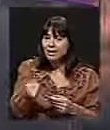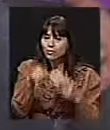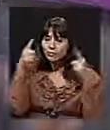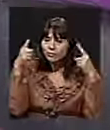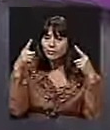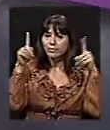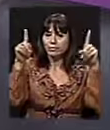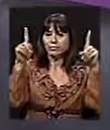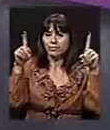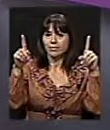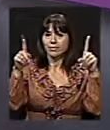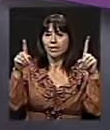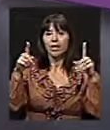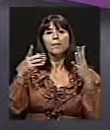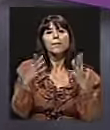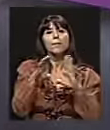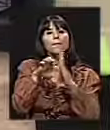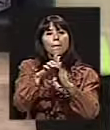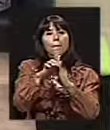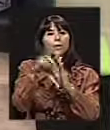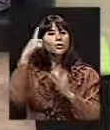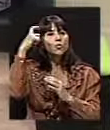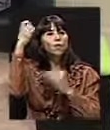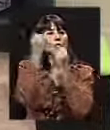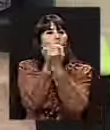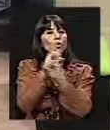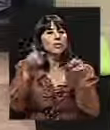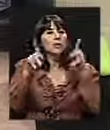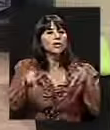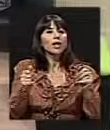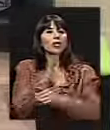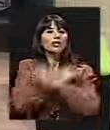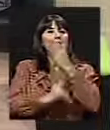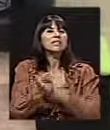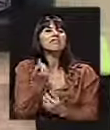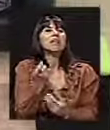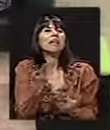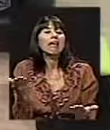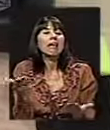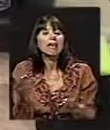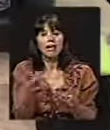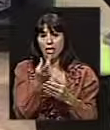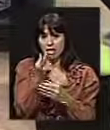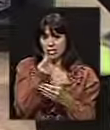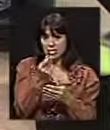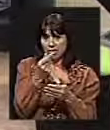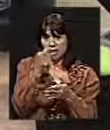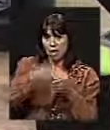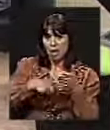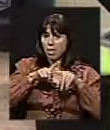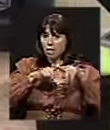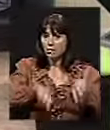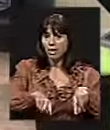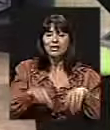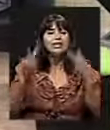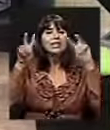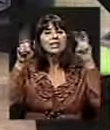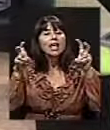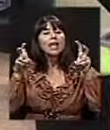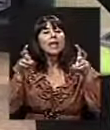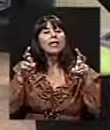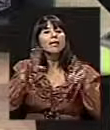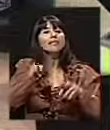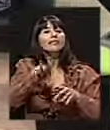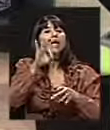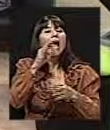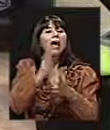digamos, el sueño de la autonomía de la persona con discapacidad, para hacer realidad el tema de las exoneraciones, para hacer realidad el tema del acceso al trabajo,